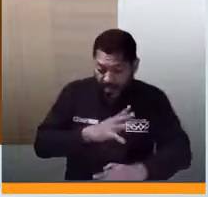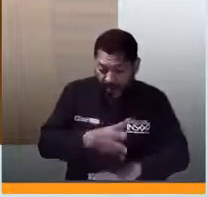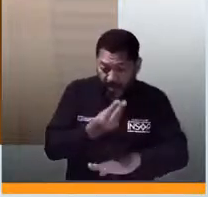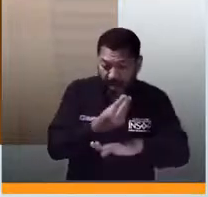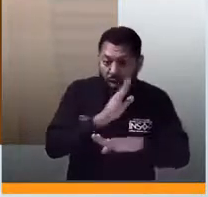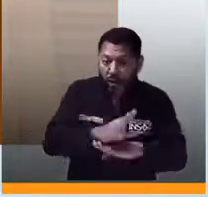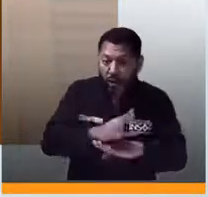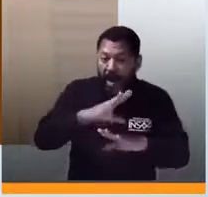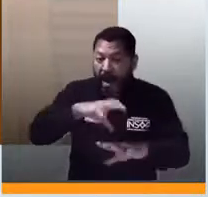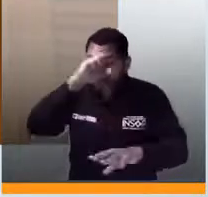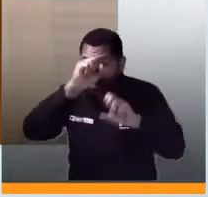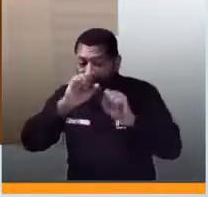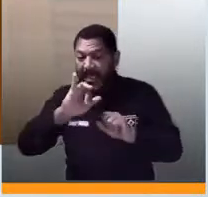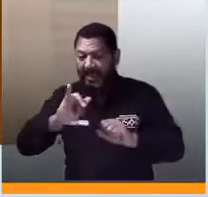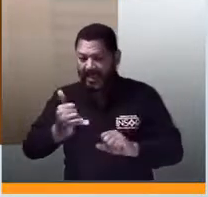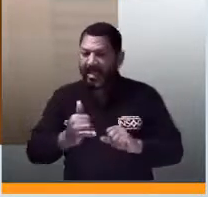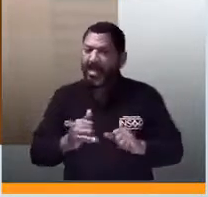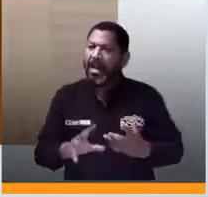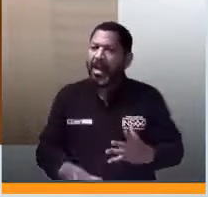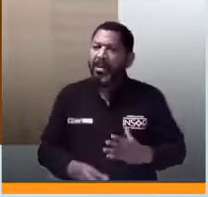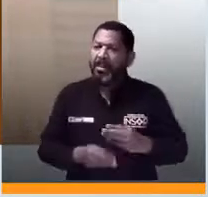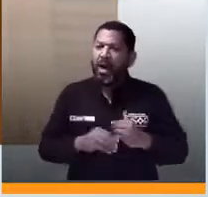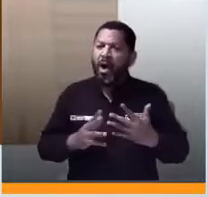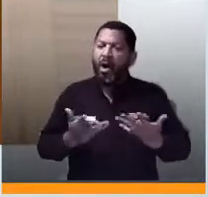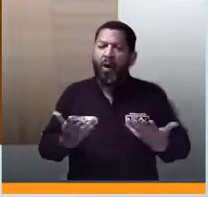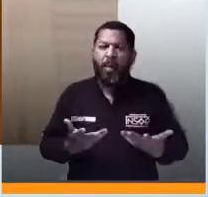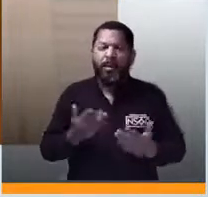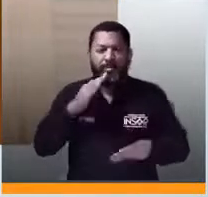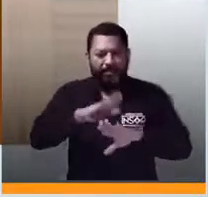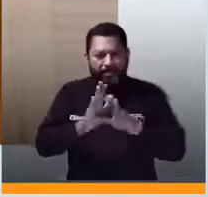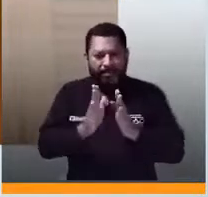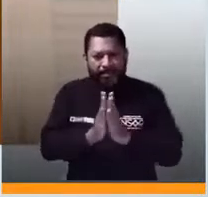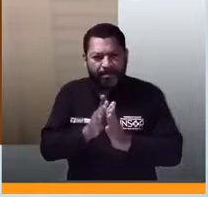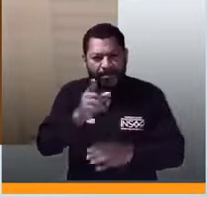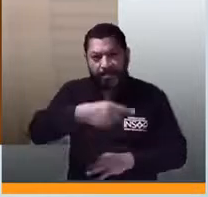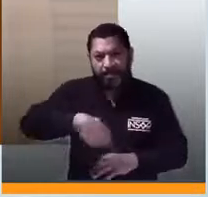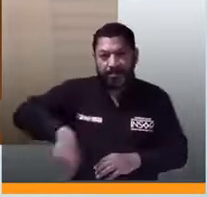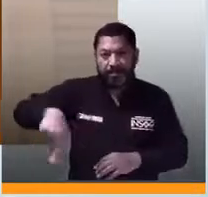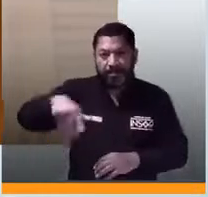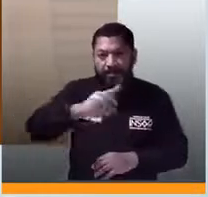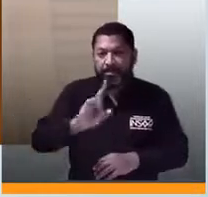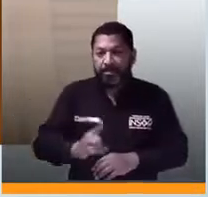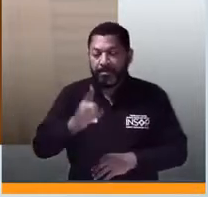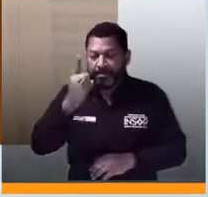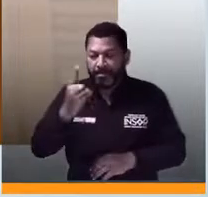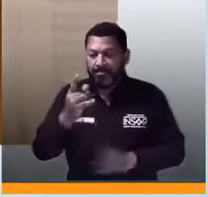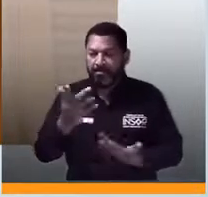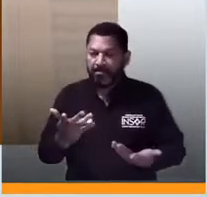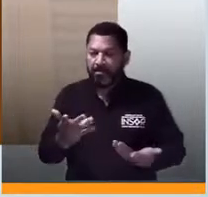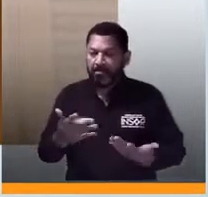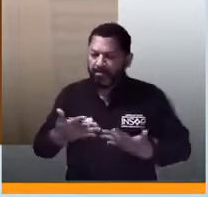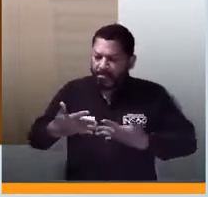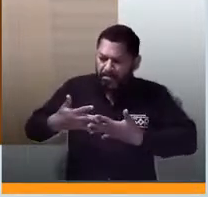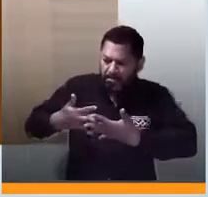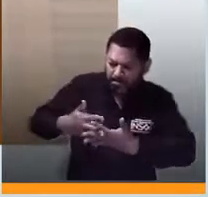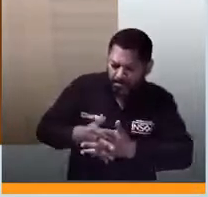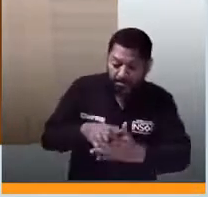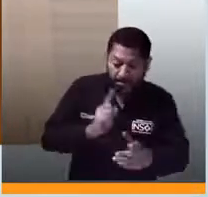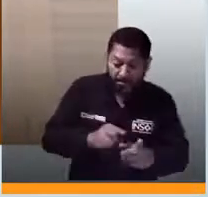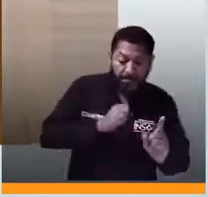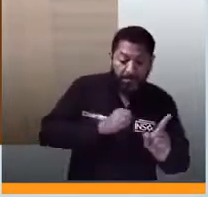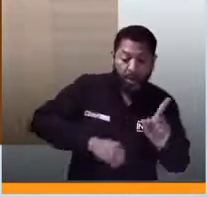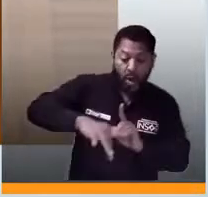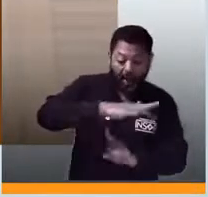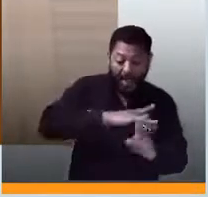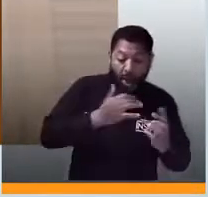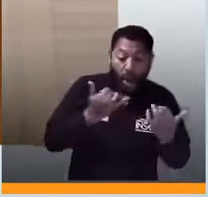y aquí les pediría que pudiéramos hacer una fusión un poco entre el contexto que